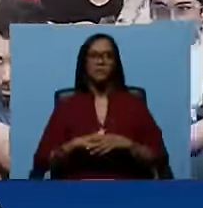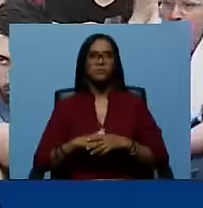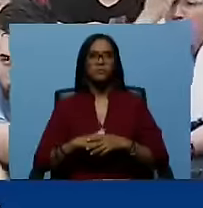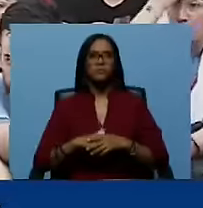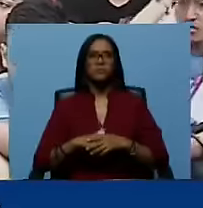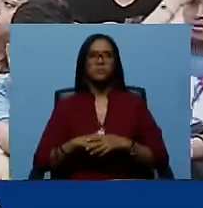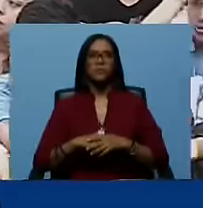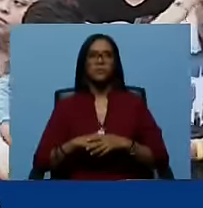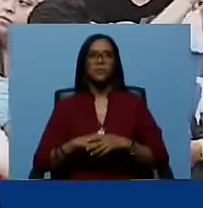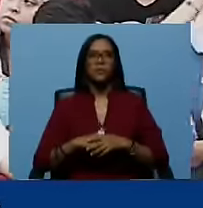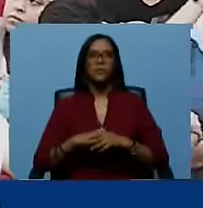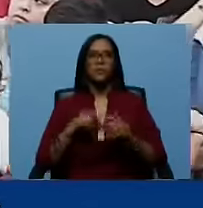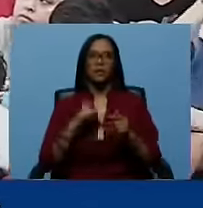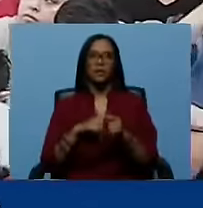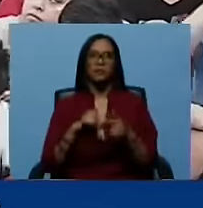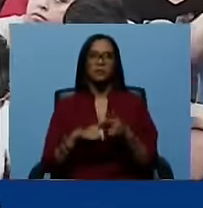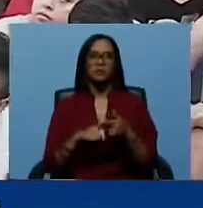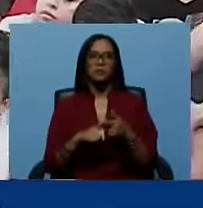Por eso